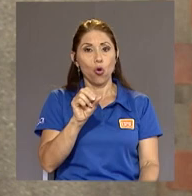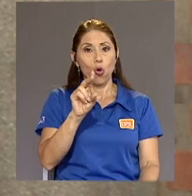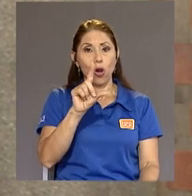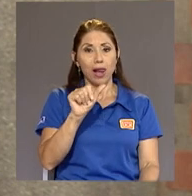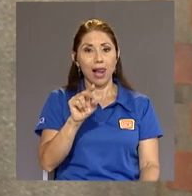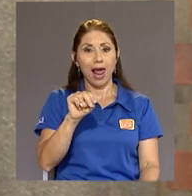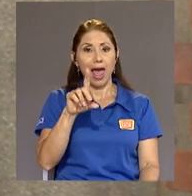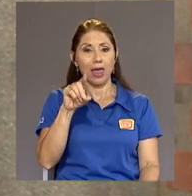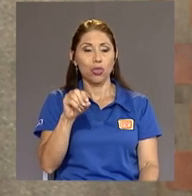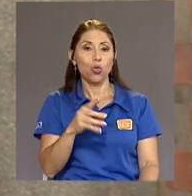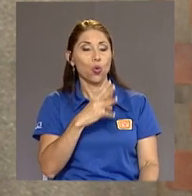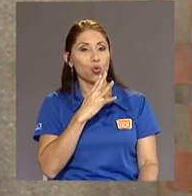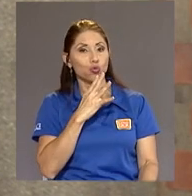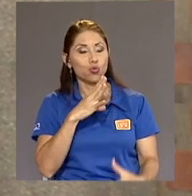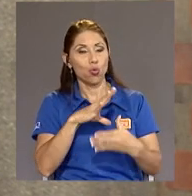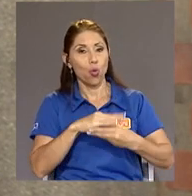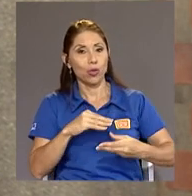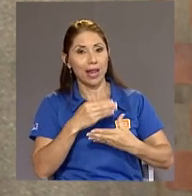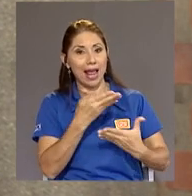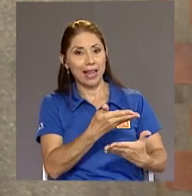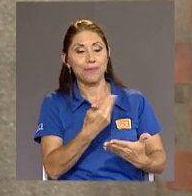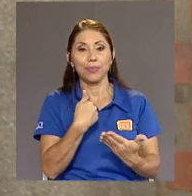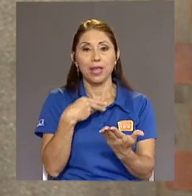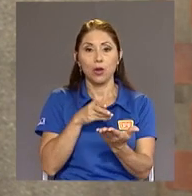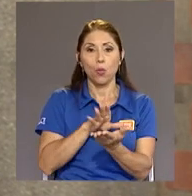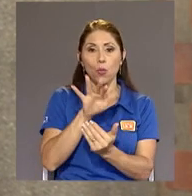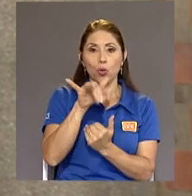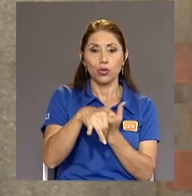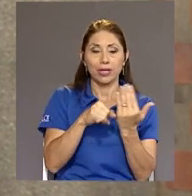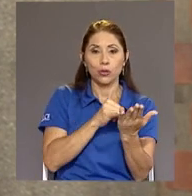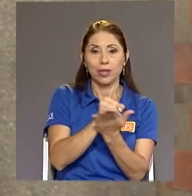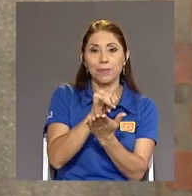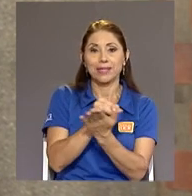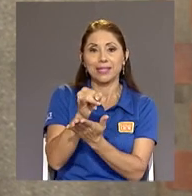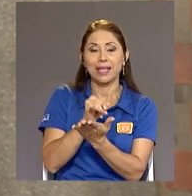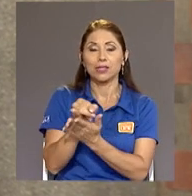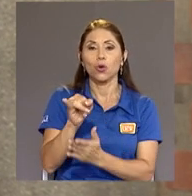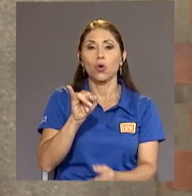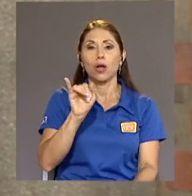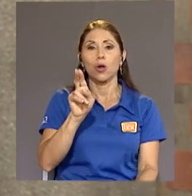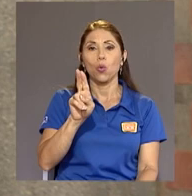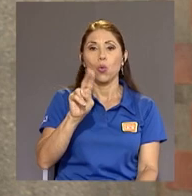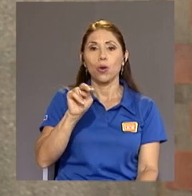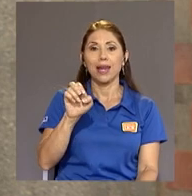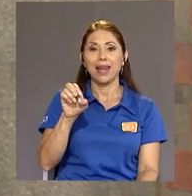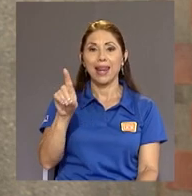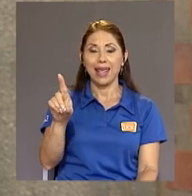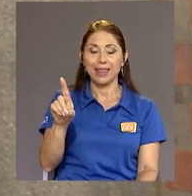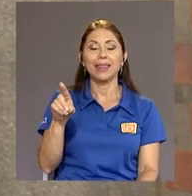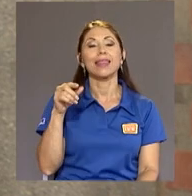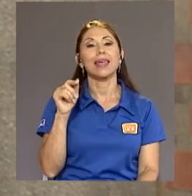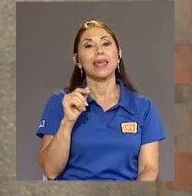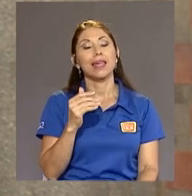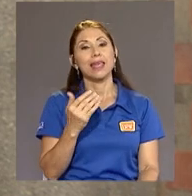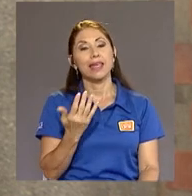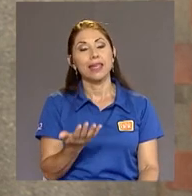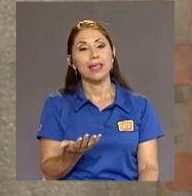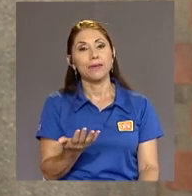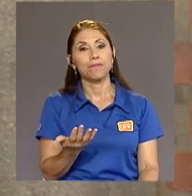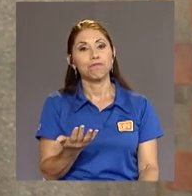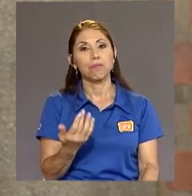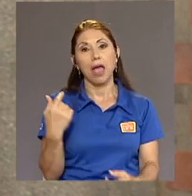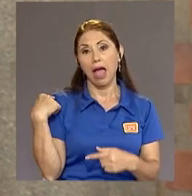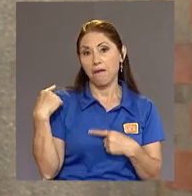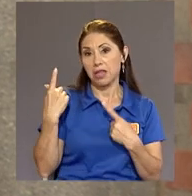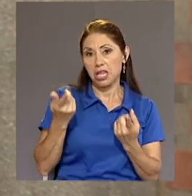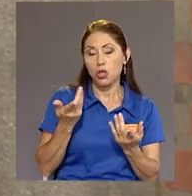más detalle, tiene un proyecto de investigación en la UNED y ha venido